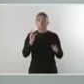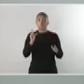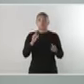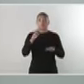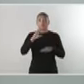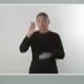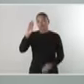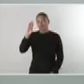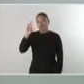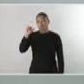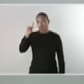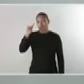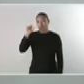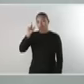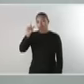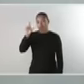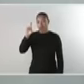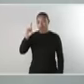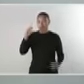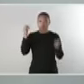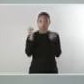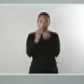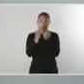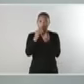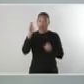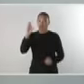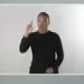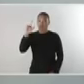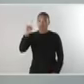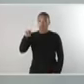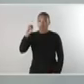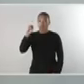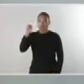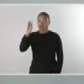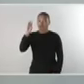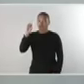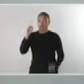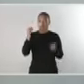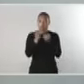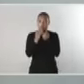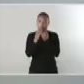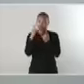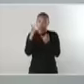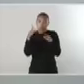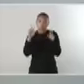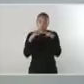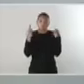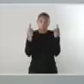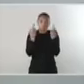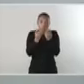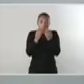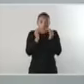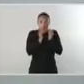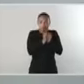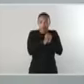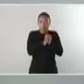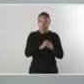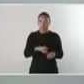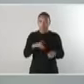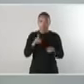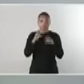y Francisco cabeza son lo mismo se juntan en lo oscurito aquí están donde se juntan Baltazar